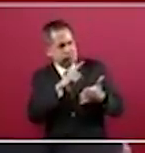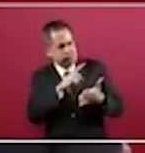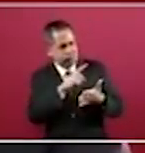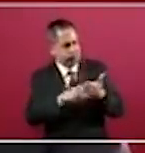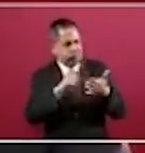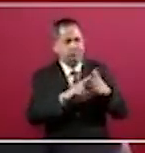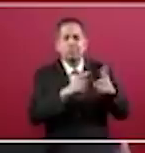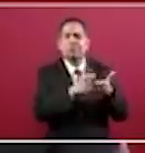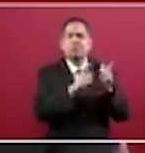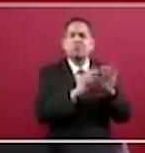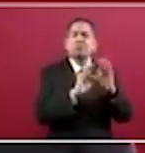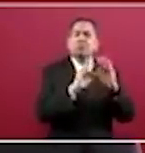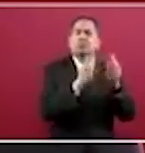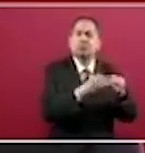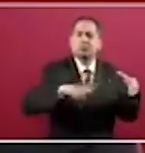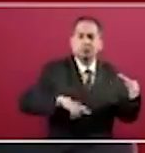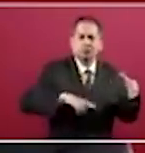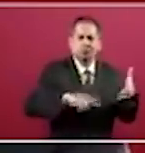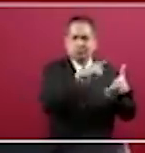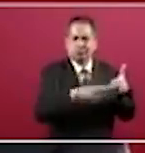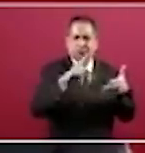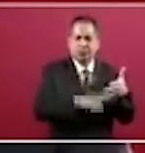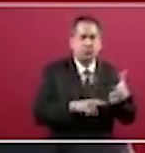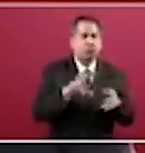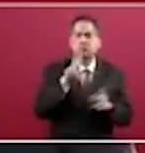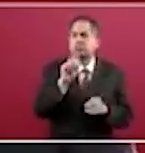al régimen. Me importa más